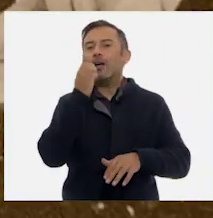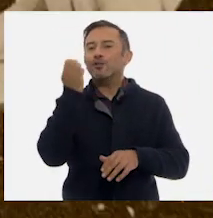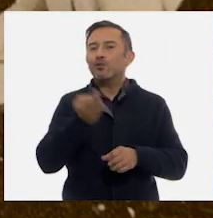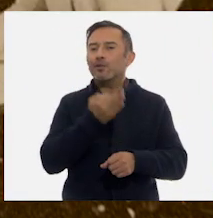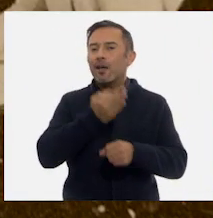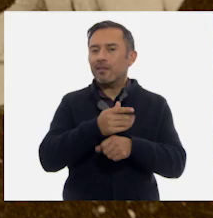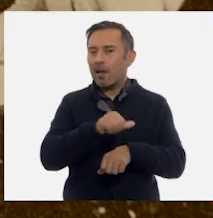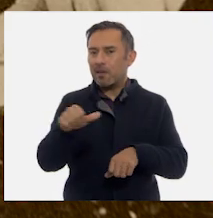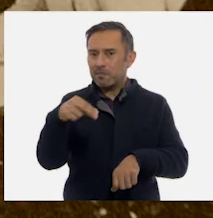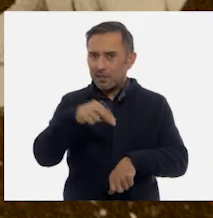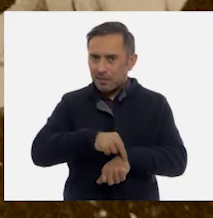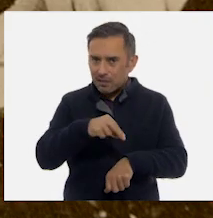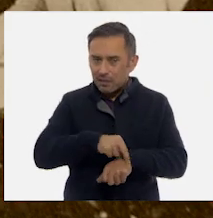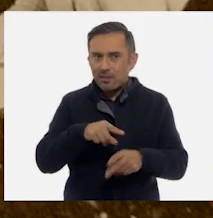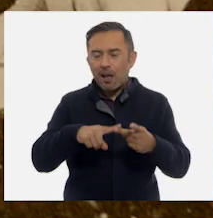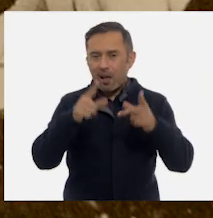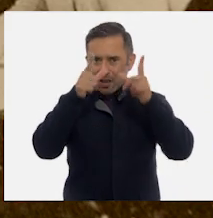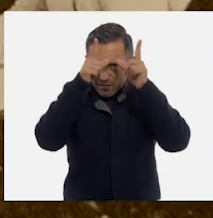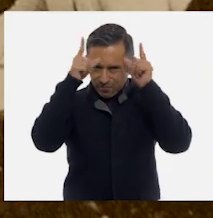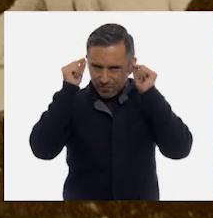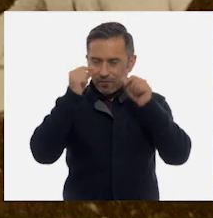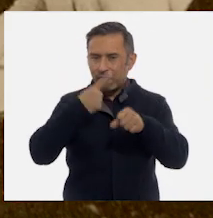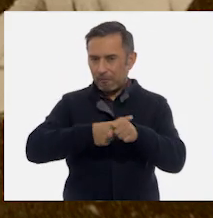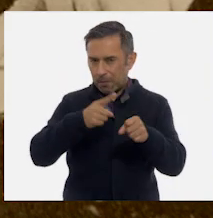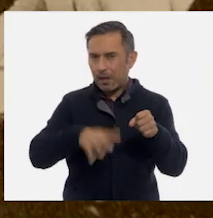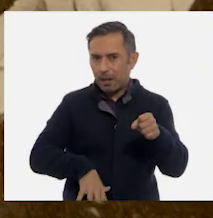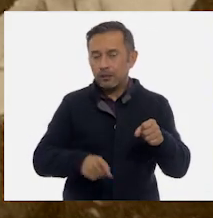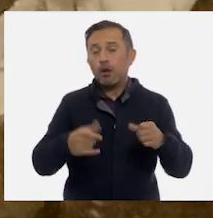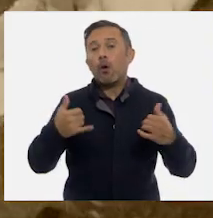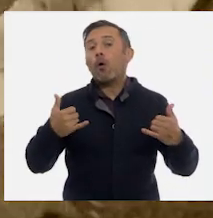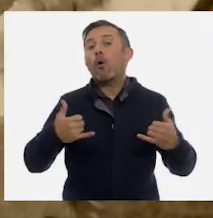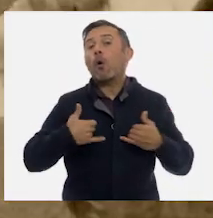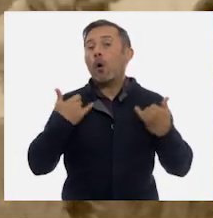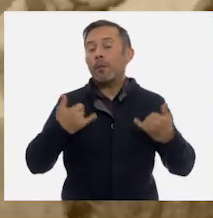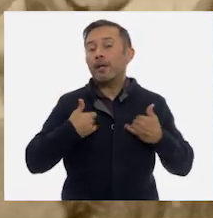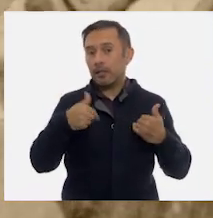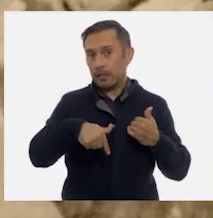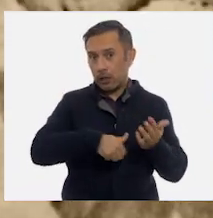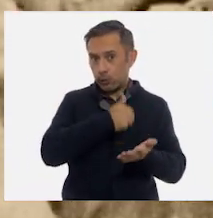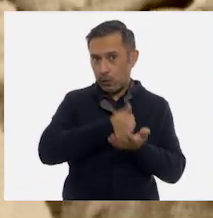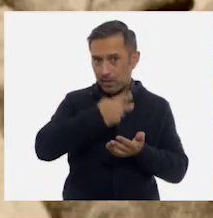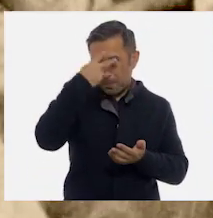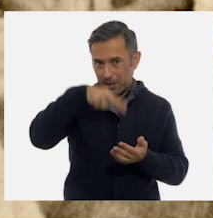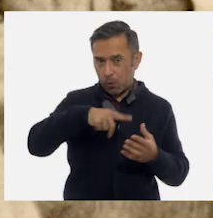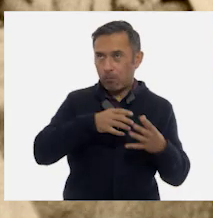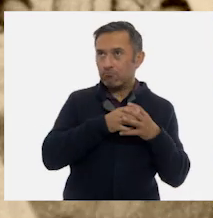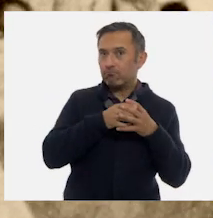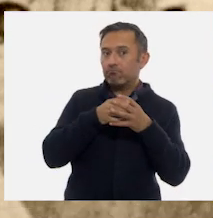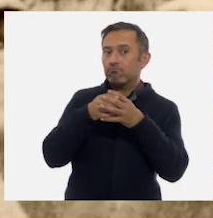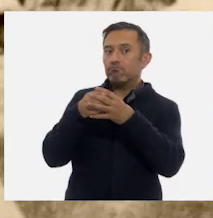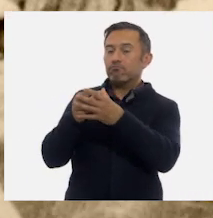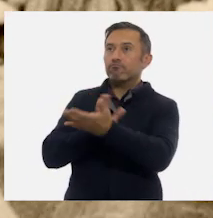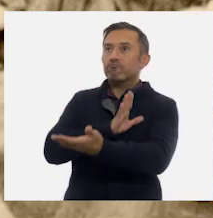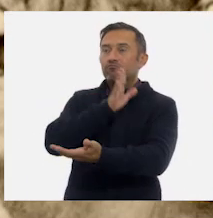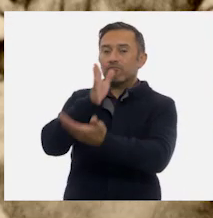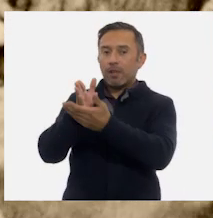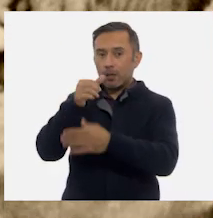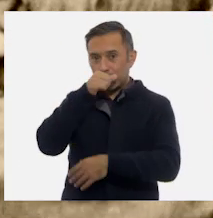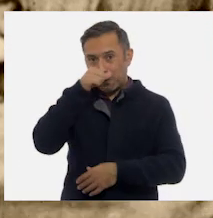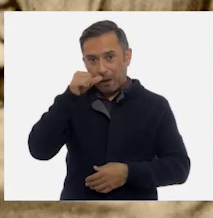como enfermeras jóvenes que se trasladan de la Ciudad de México a Ciudad Juárez y